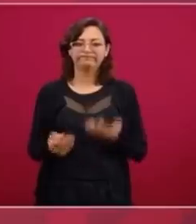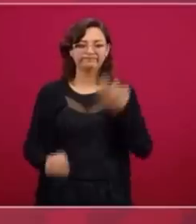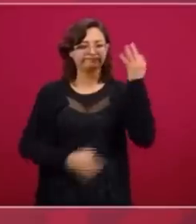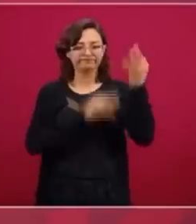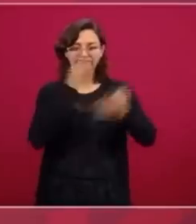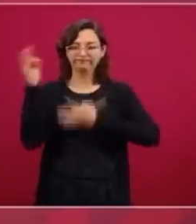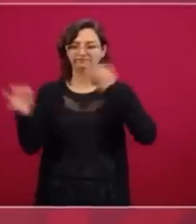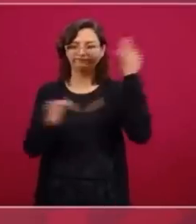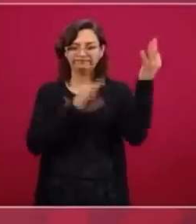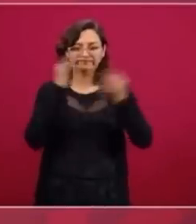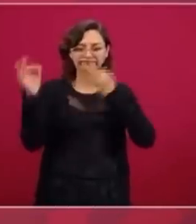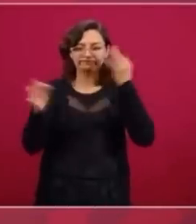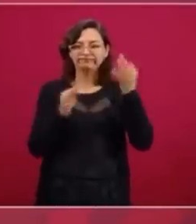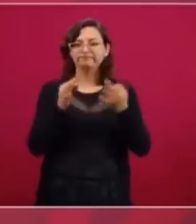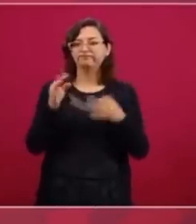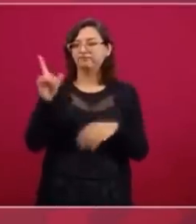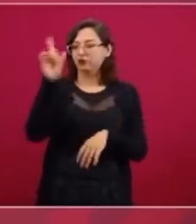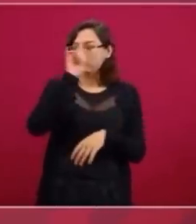campañas de orientación nutricional.